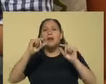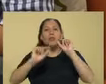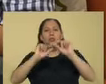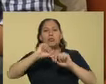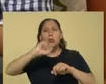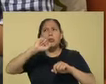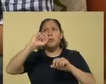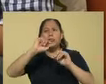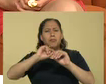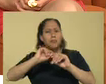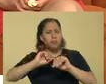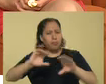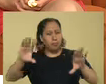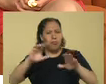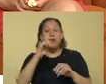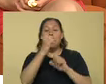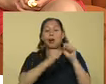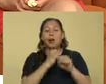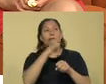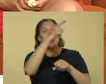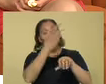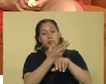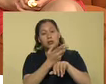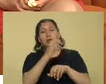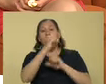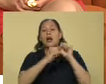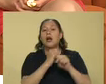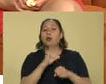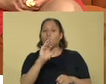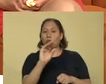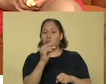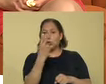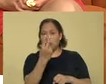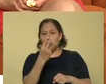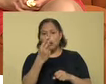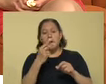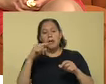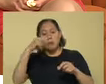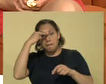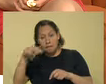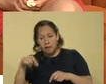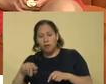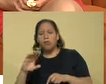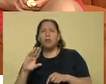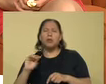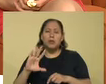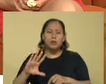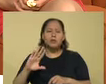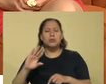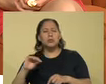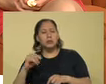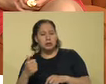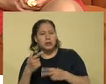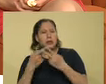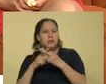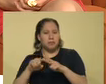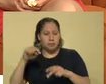Estados Unidos ocurriría por ahí del 92 más o menos, en México por ahí del